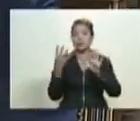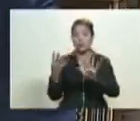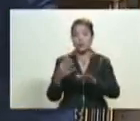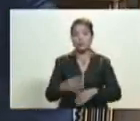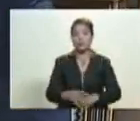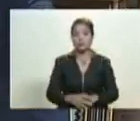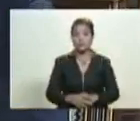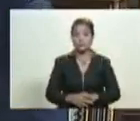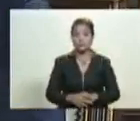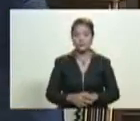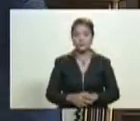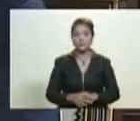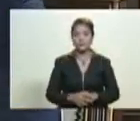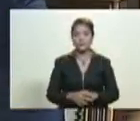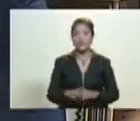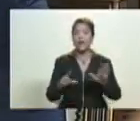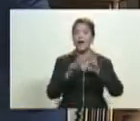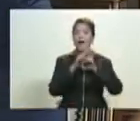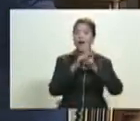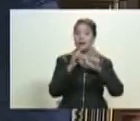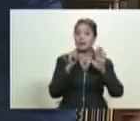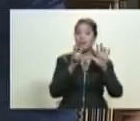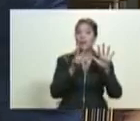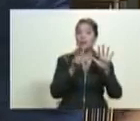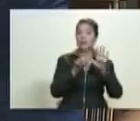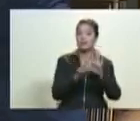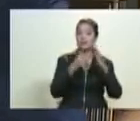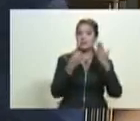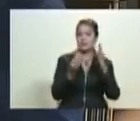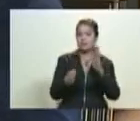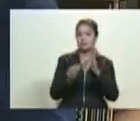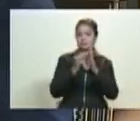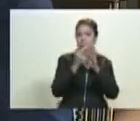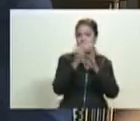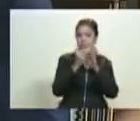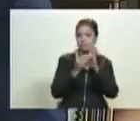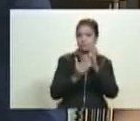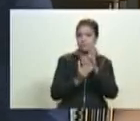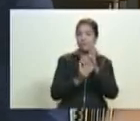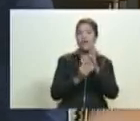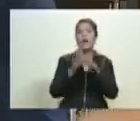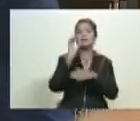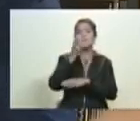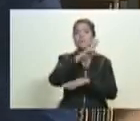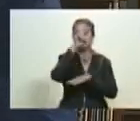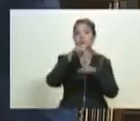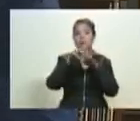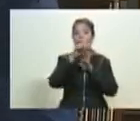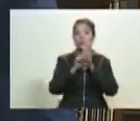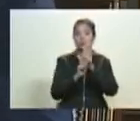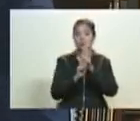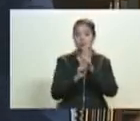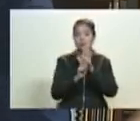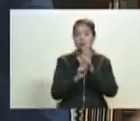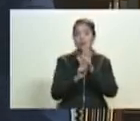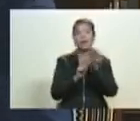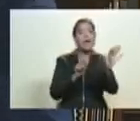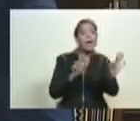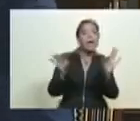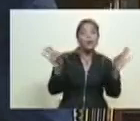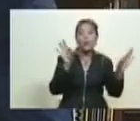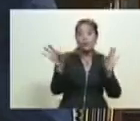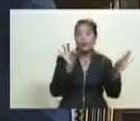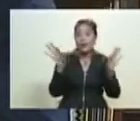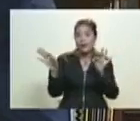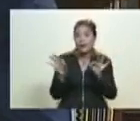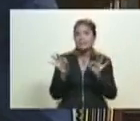1999. Artículo 16, composición. La Asamblea Nacional Constituyente escogerá de su